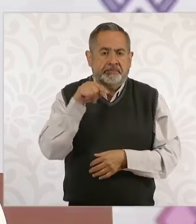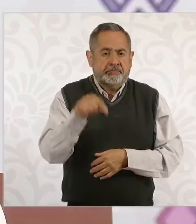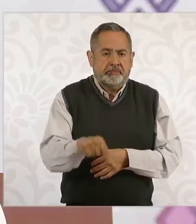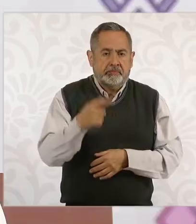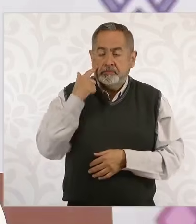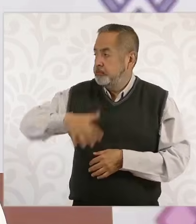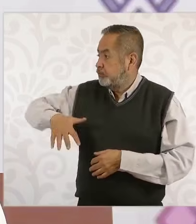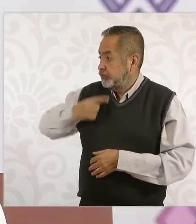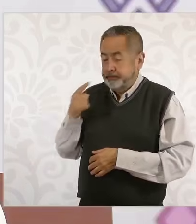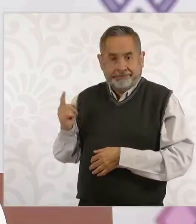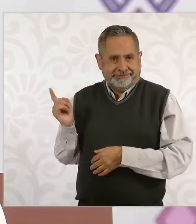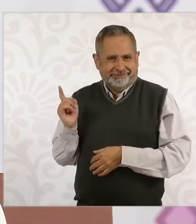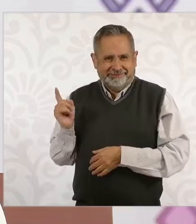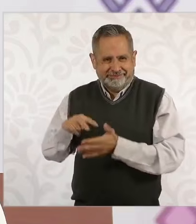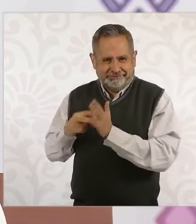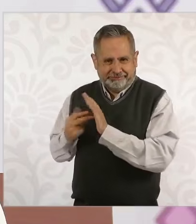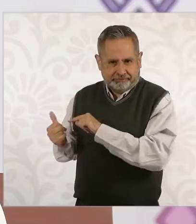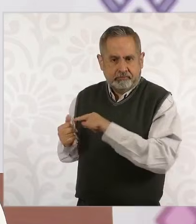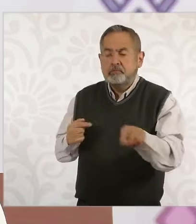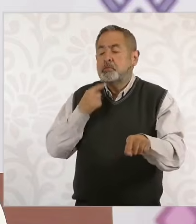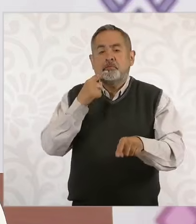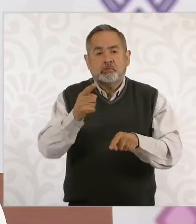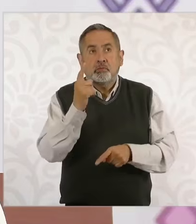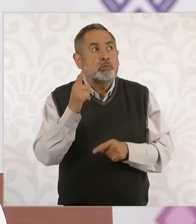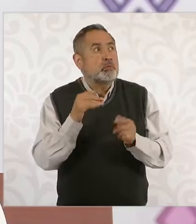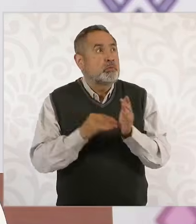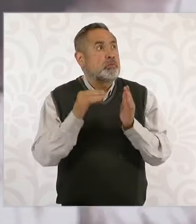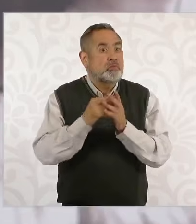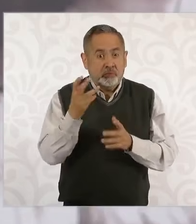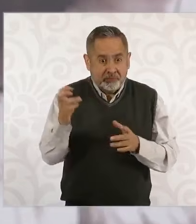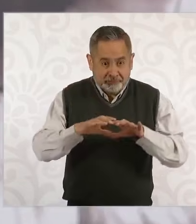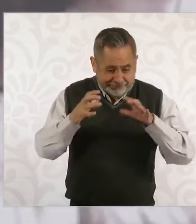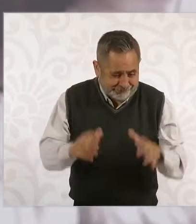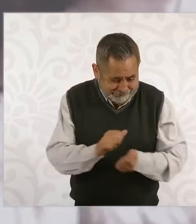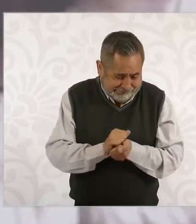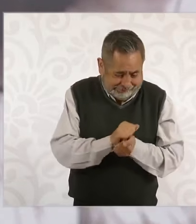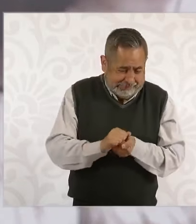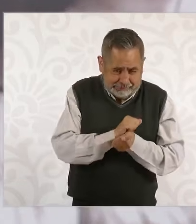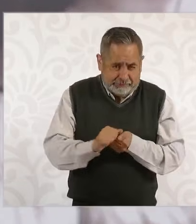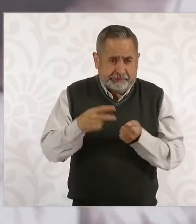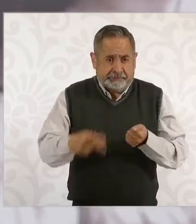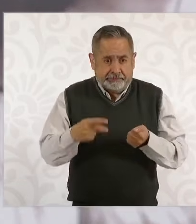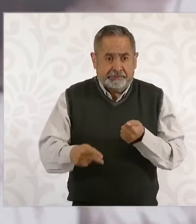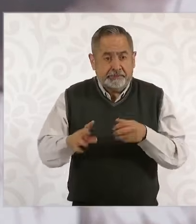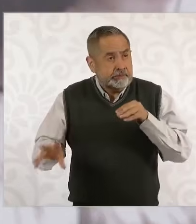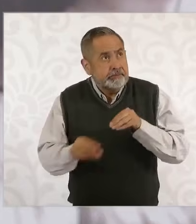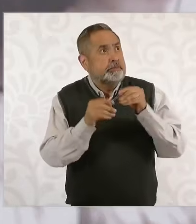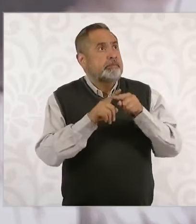dijo el ingeniero Lechuga, tenemos más de 1.300.000 de proceso de crudo en las refinerías locales, más lo de Deer Park,